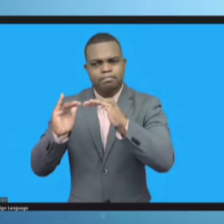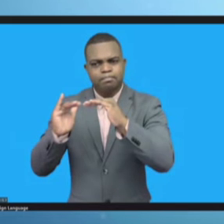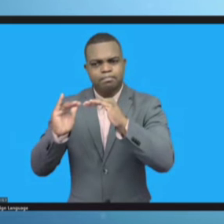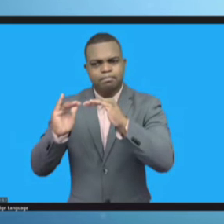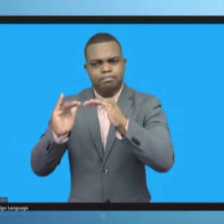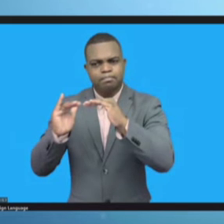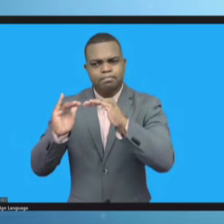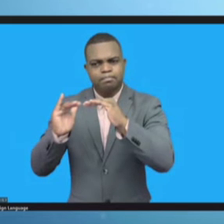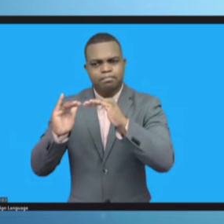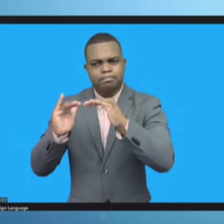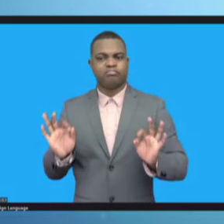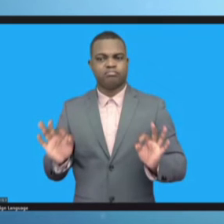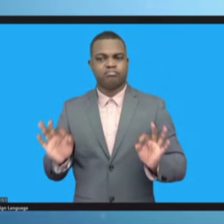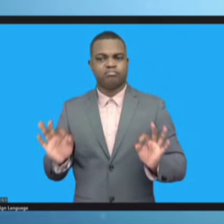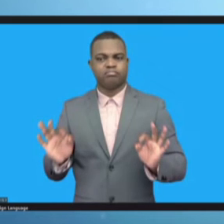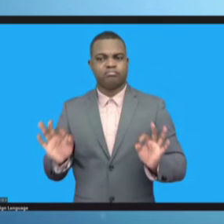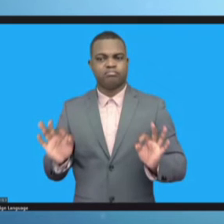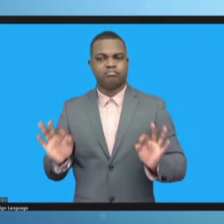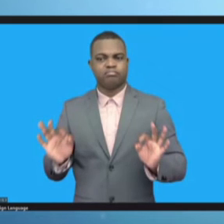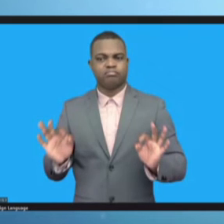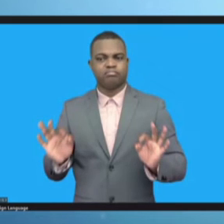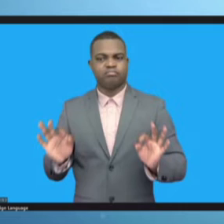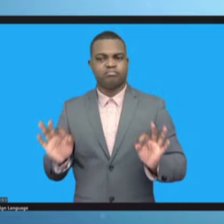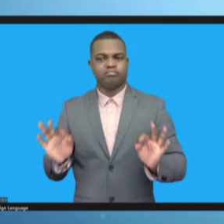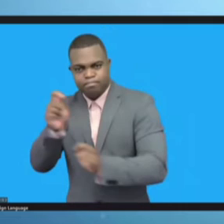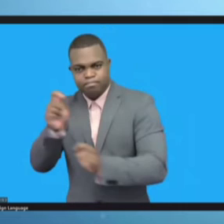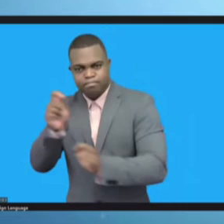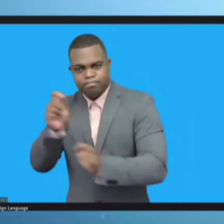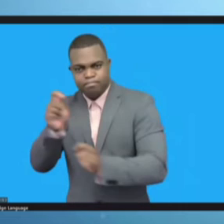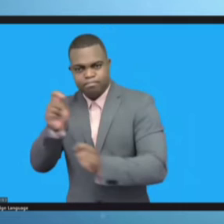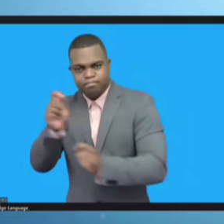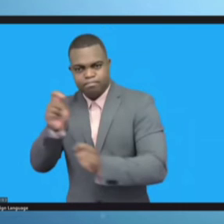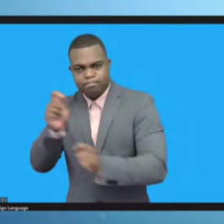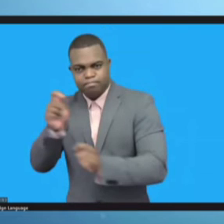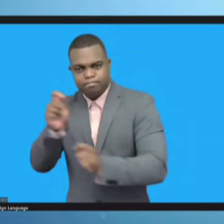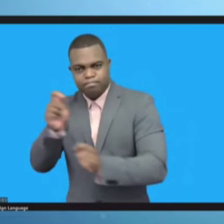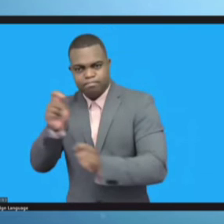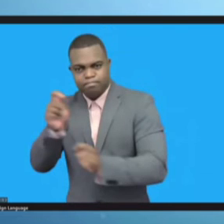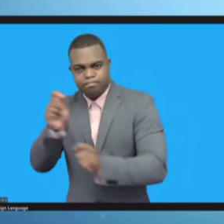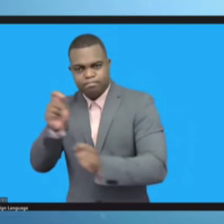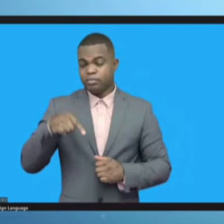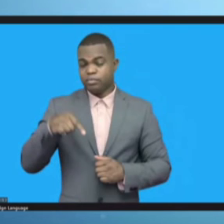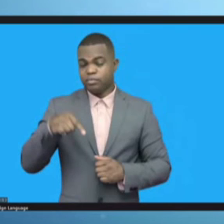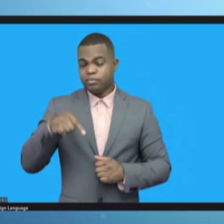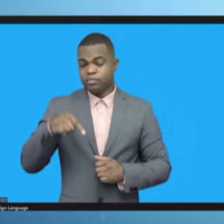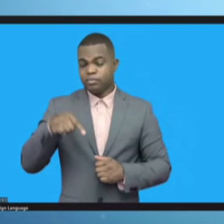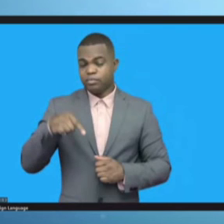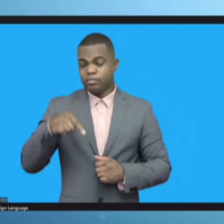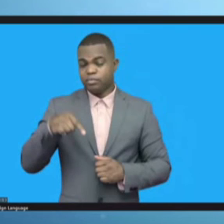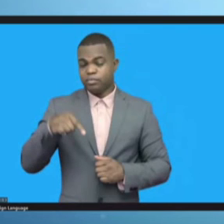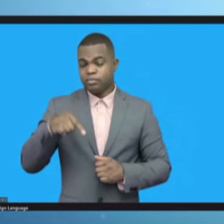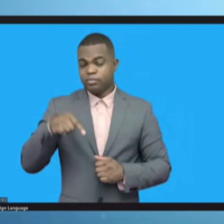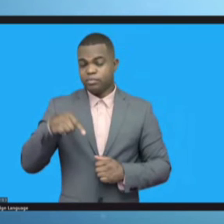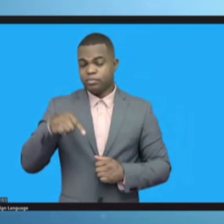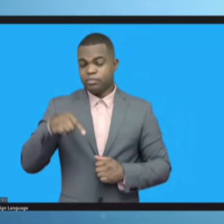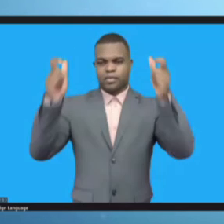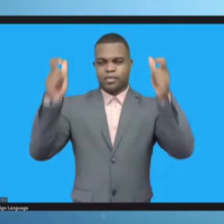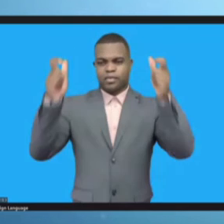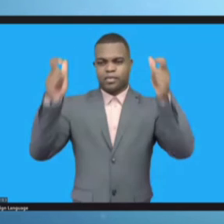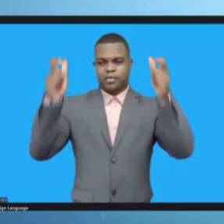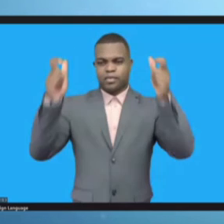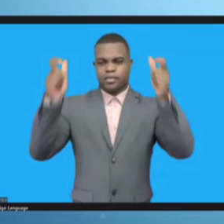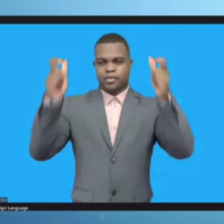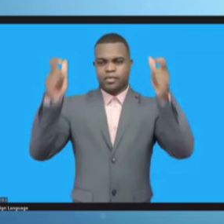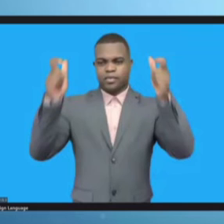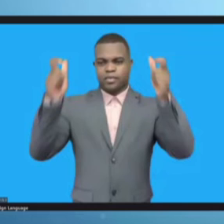importantes para África en febrero del 2022 se sancionó un